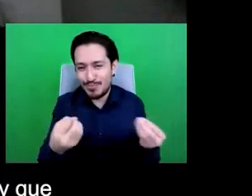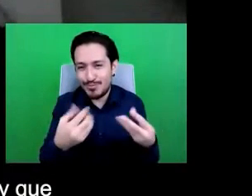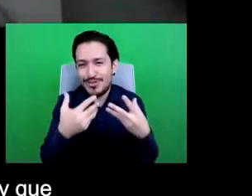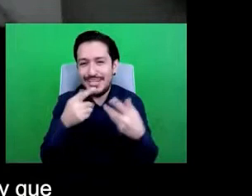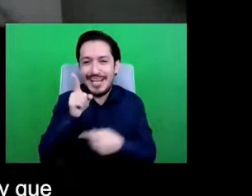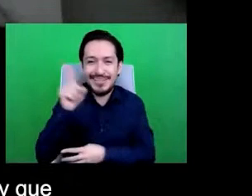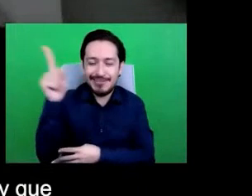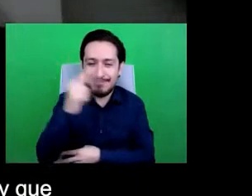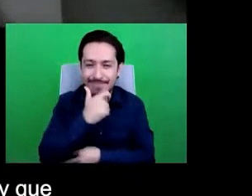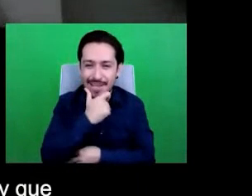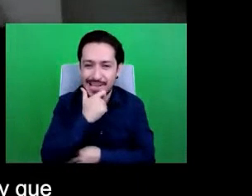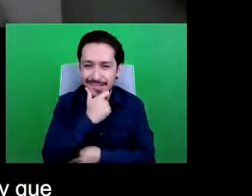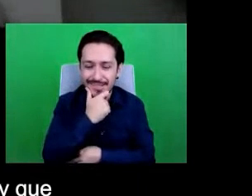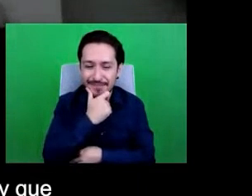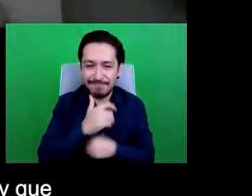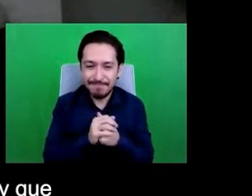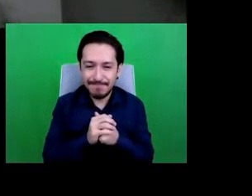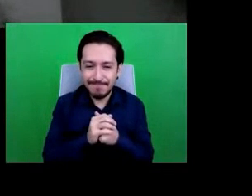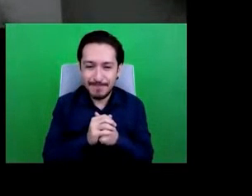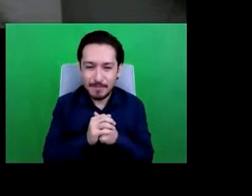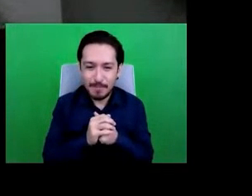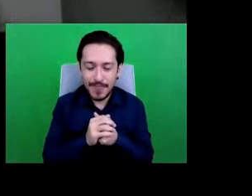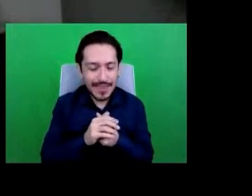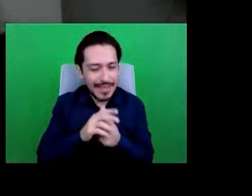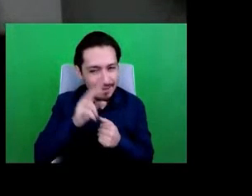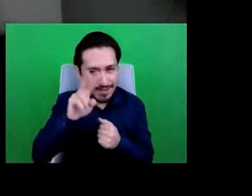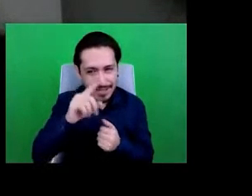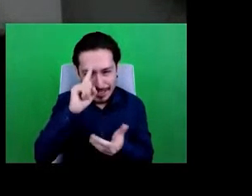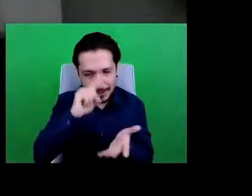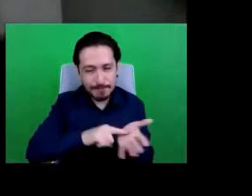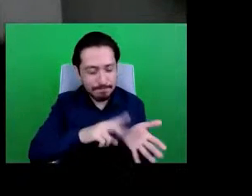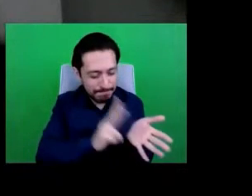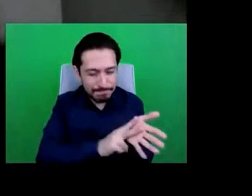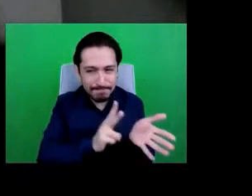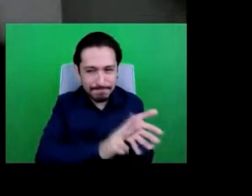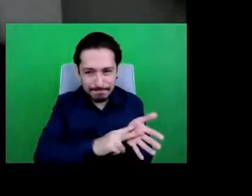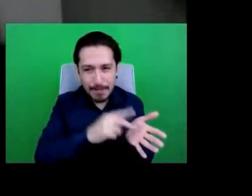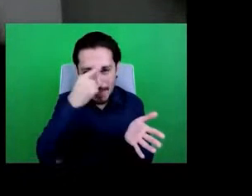será de gran valía para México.